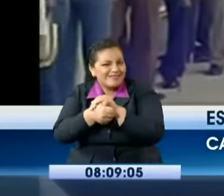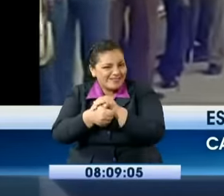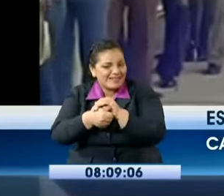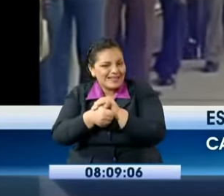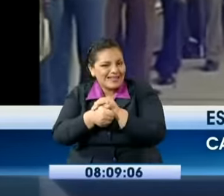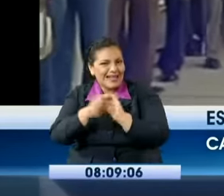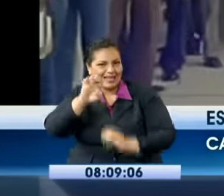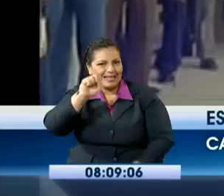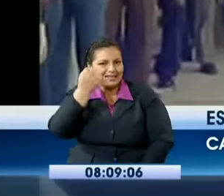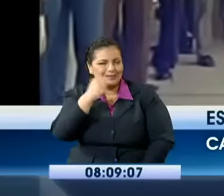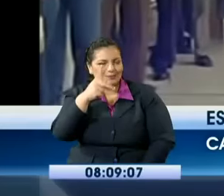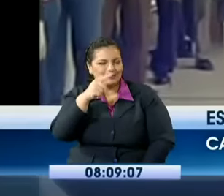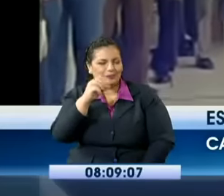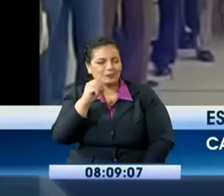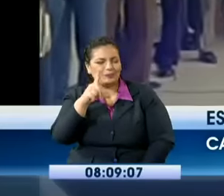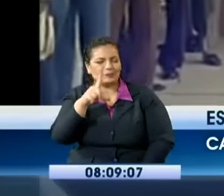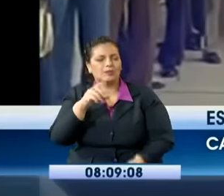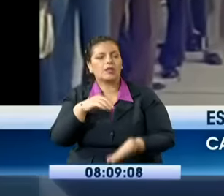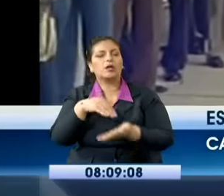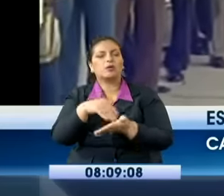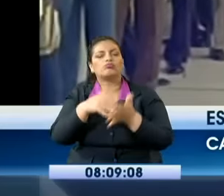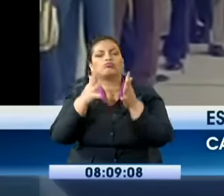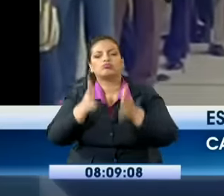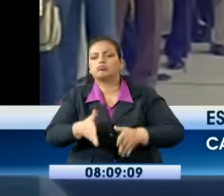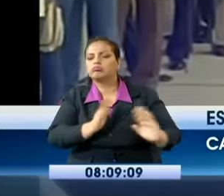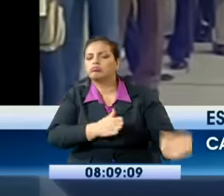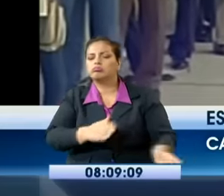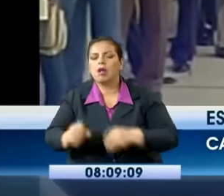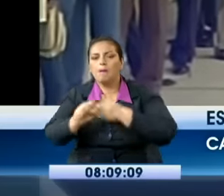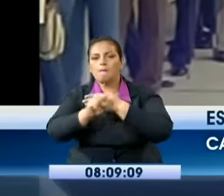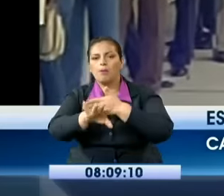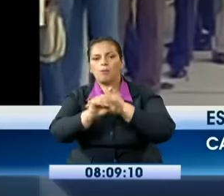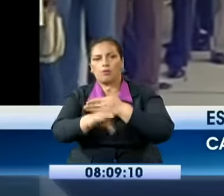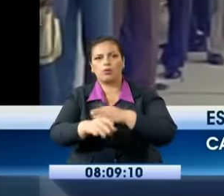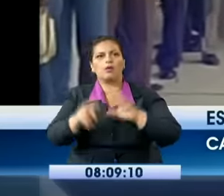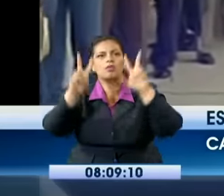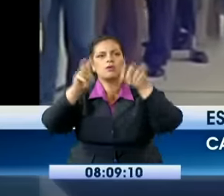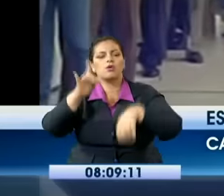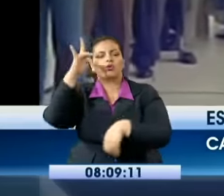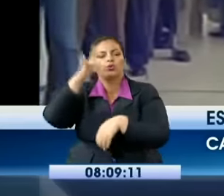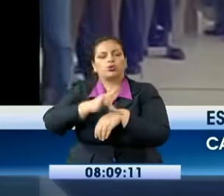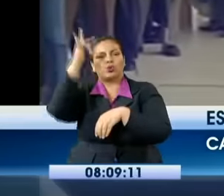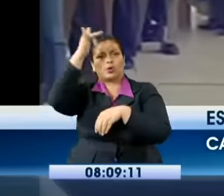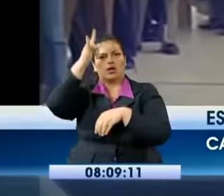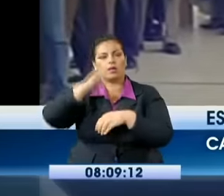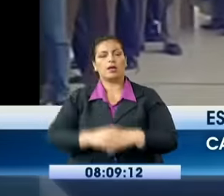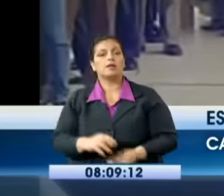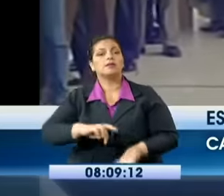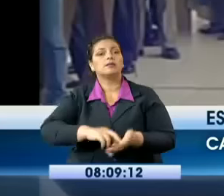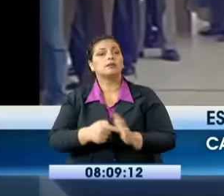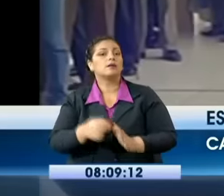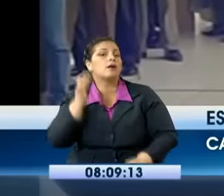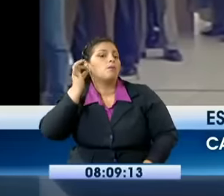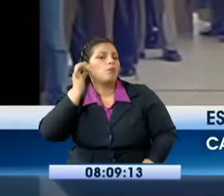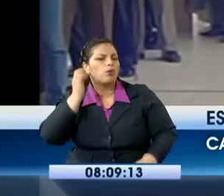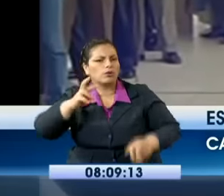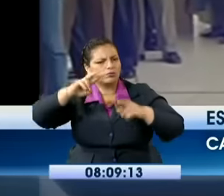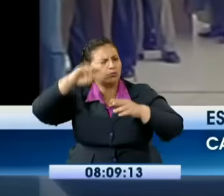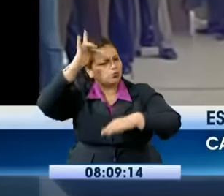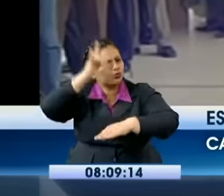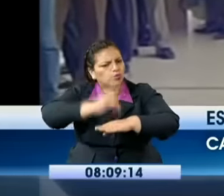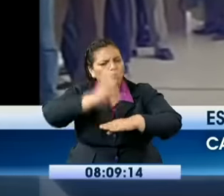si cabe la redundancia, para poder poner freno a esta situación. Trajeron la iniciativa a la Fundación Metrovía, que abrió las puertas y comenzó